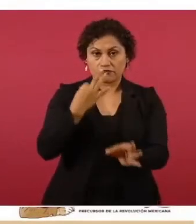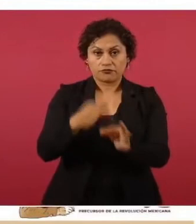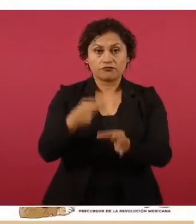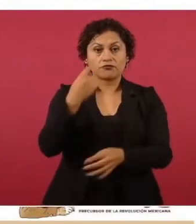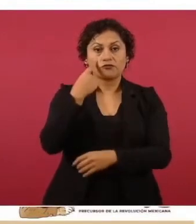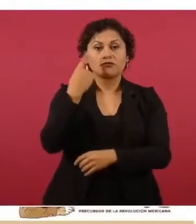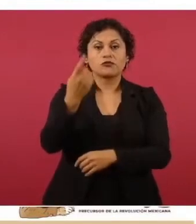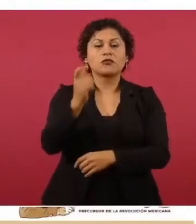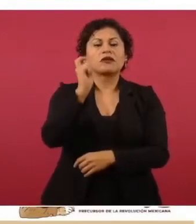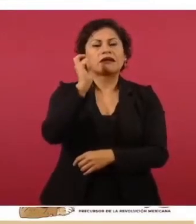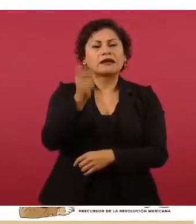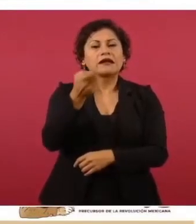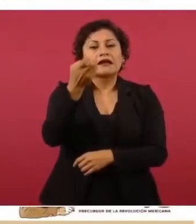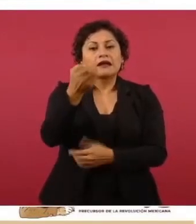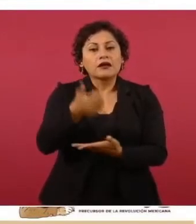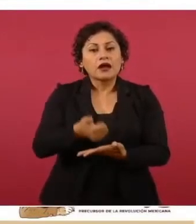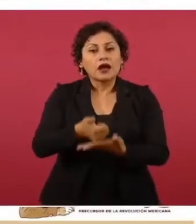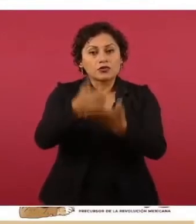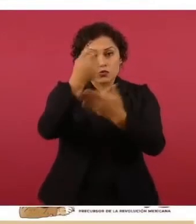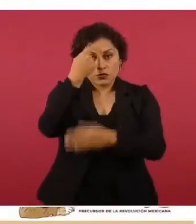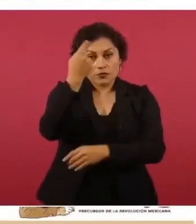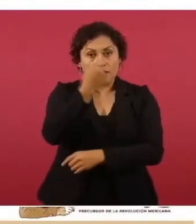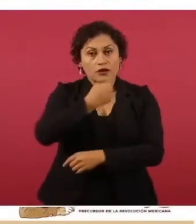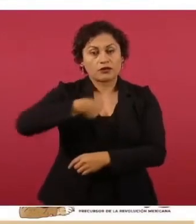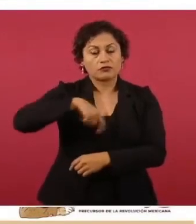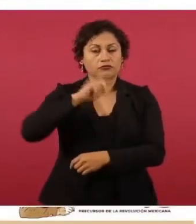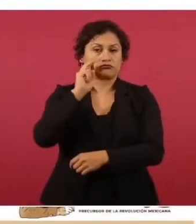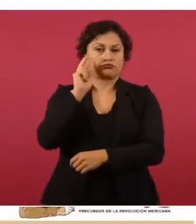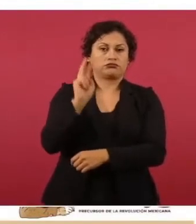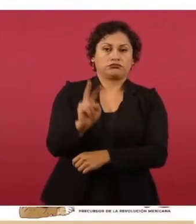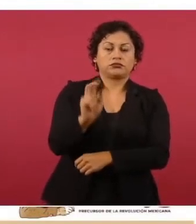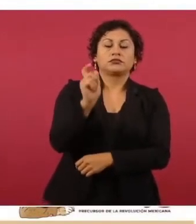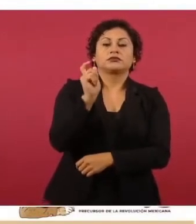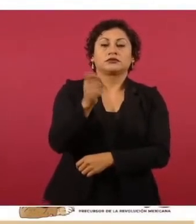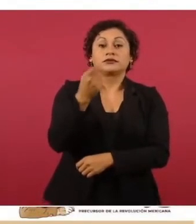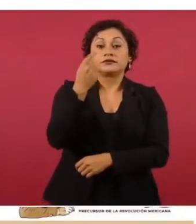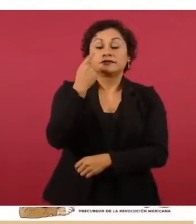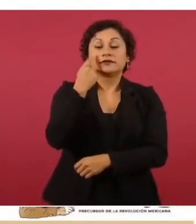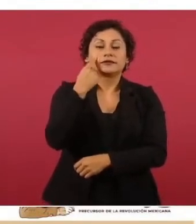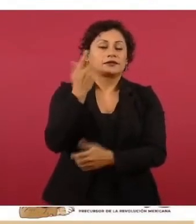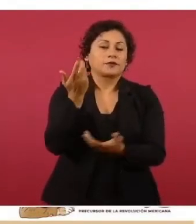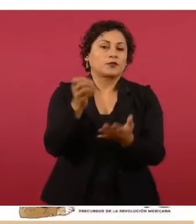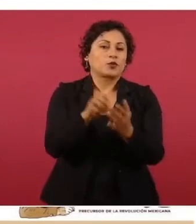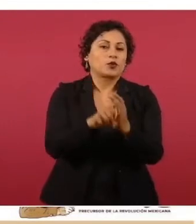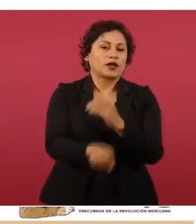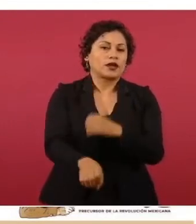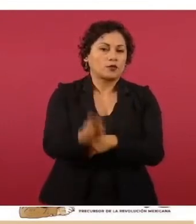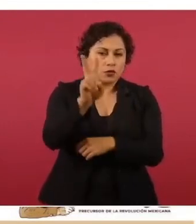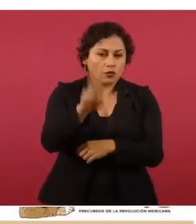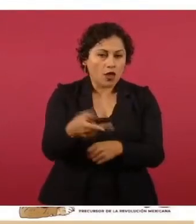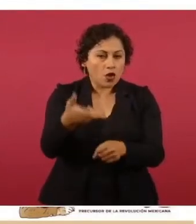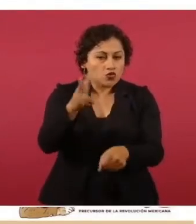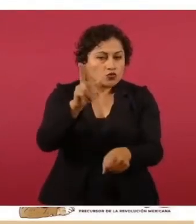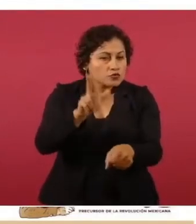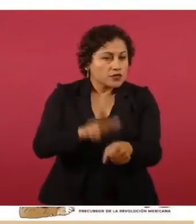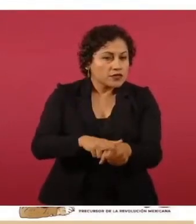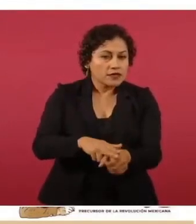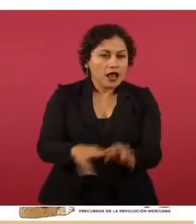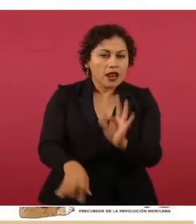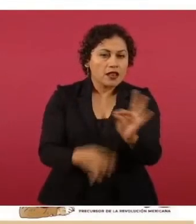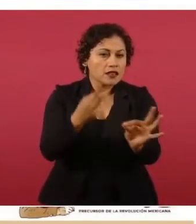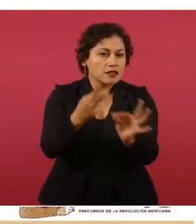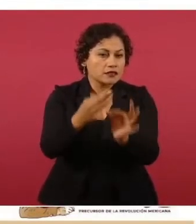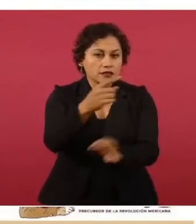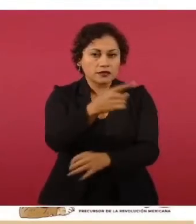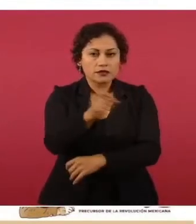indicador, también lo que estamos haciendo es en la plantilla ideal, es decir, lo que se necesita para cubrir en todos los turnos